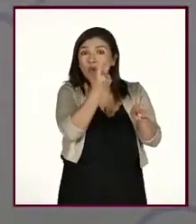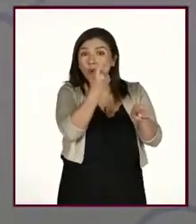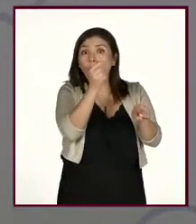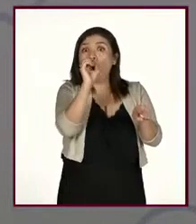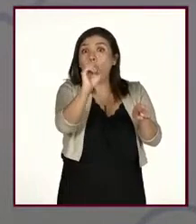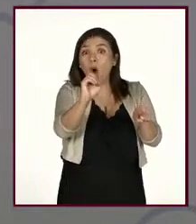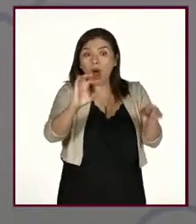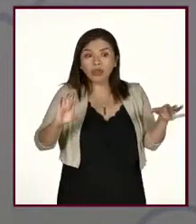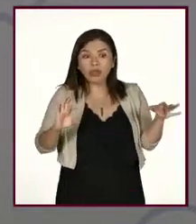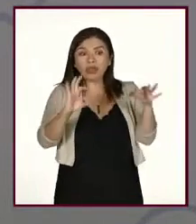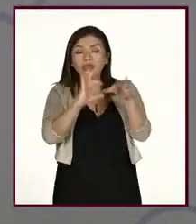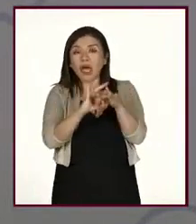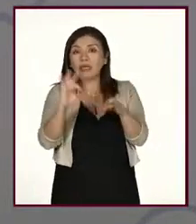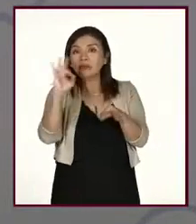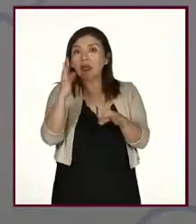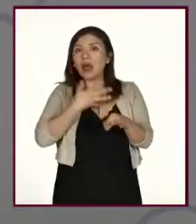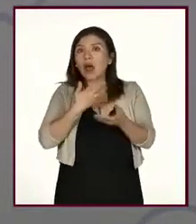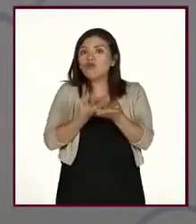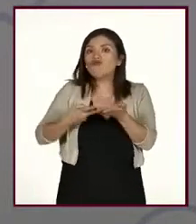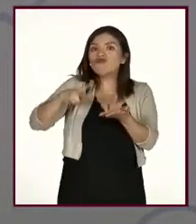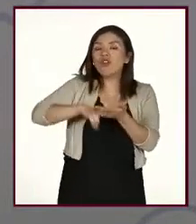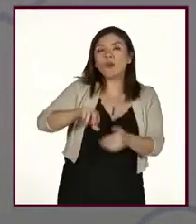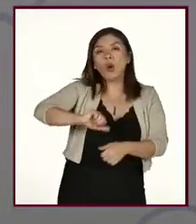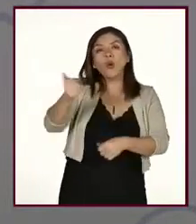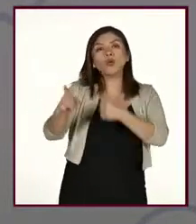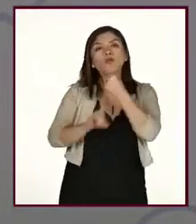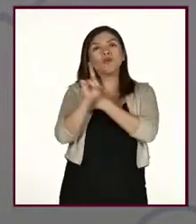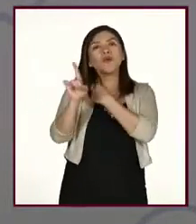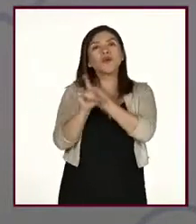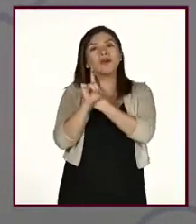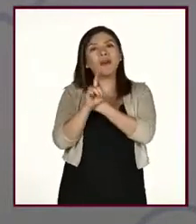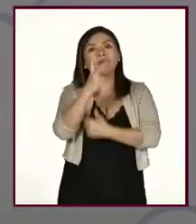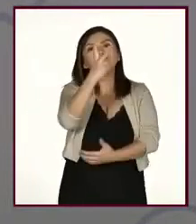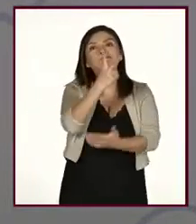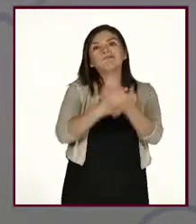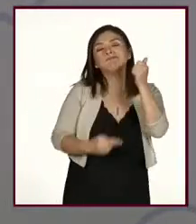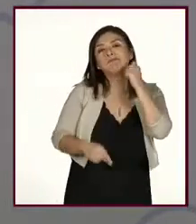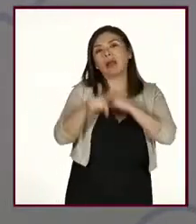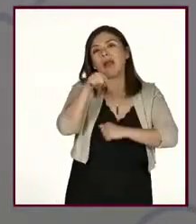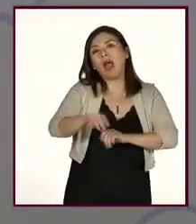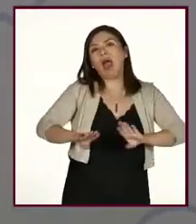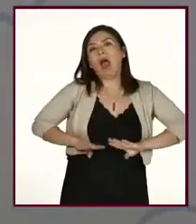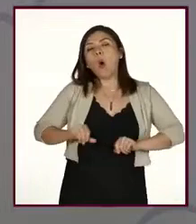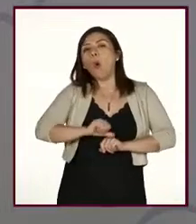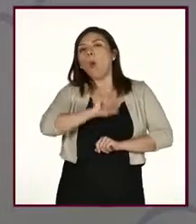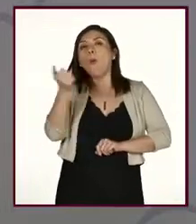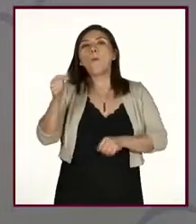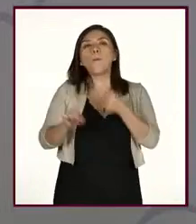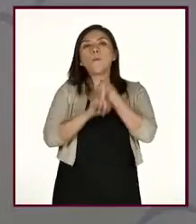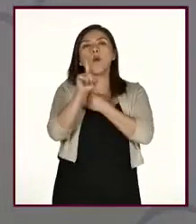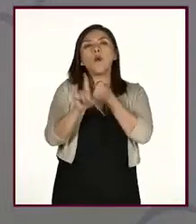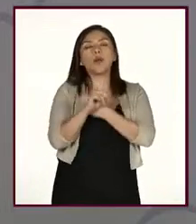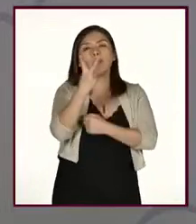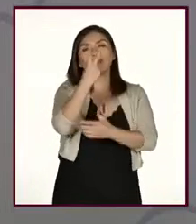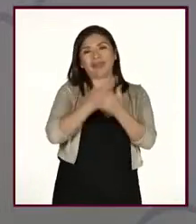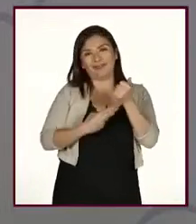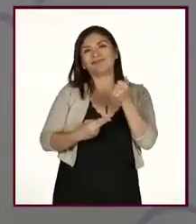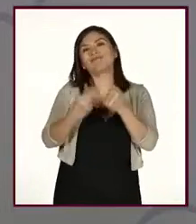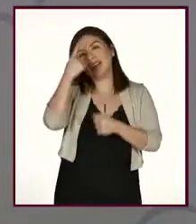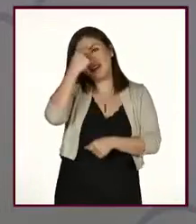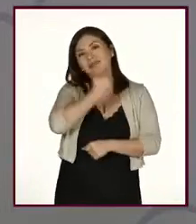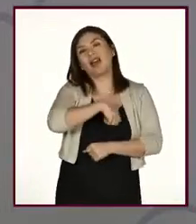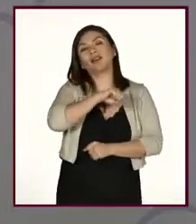vez estar descartando que no esté ahí coexistiendo una situación de alguna otra situación en salud